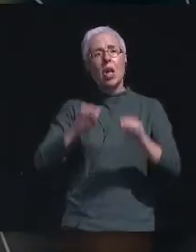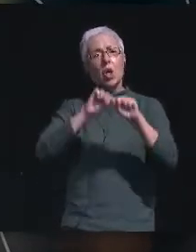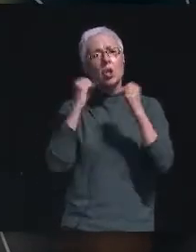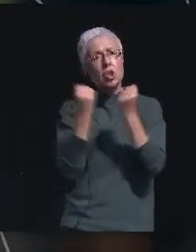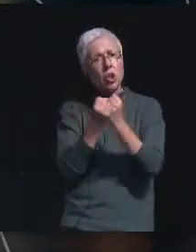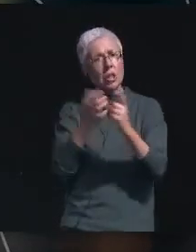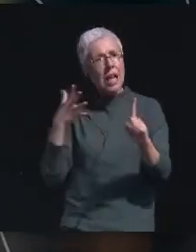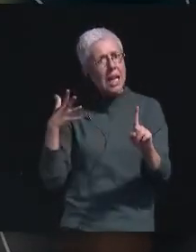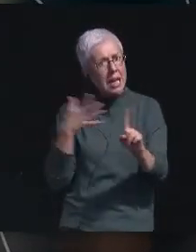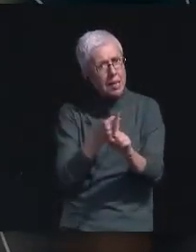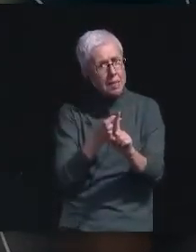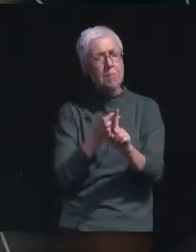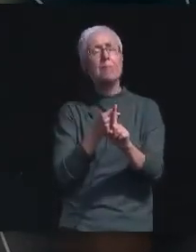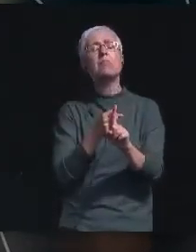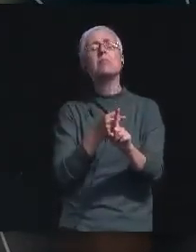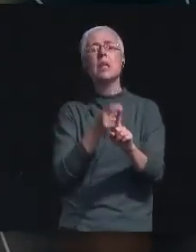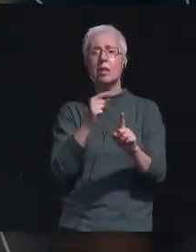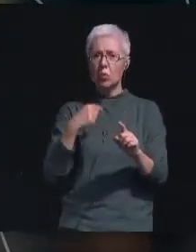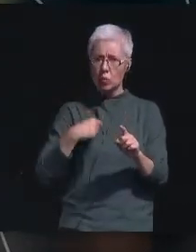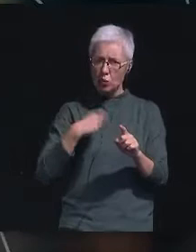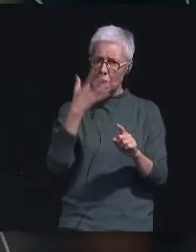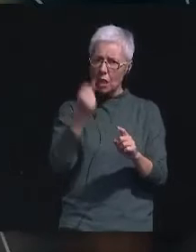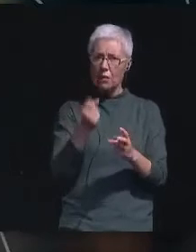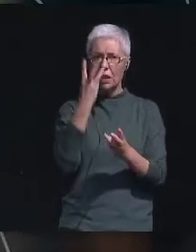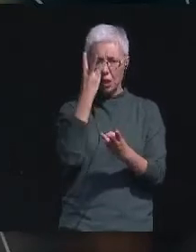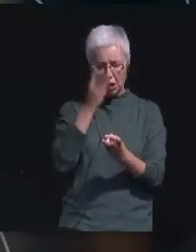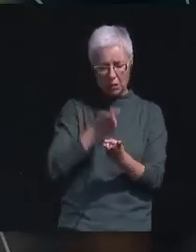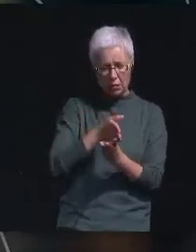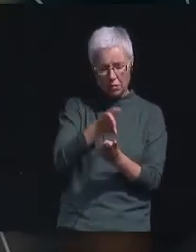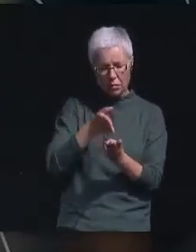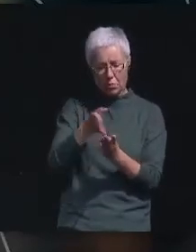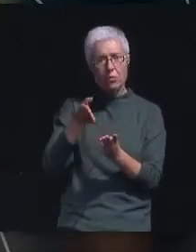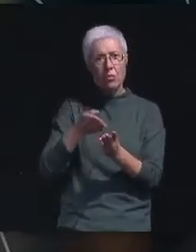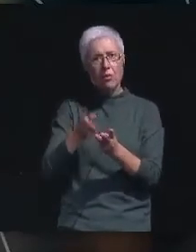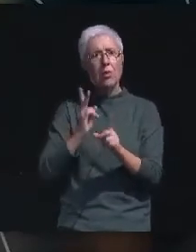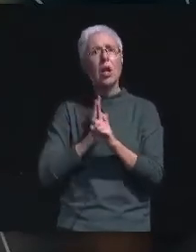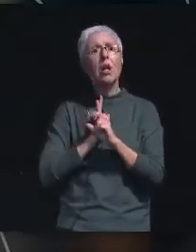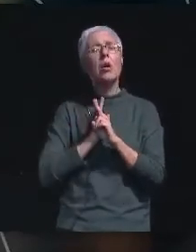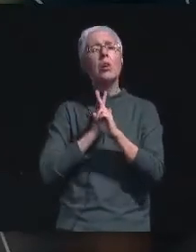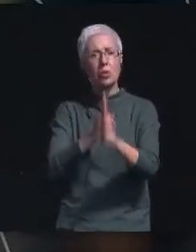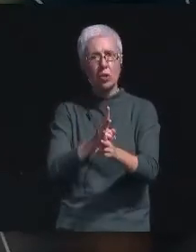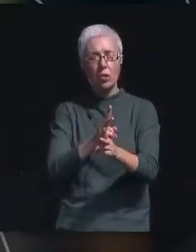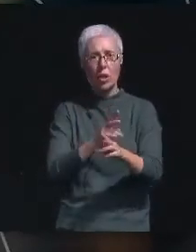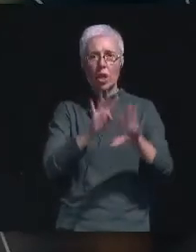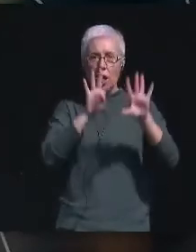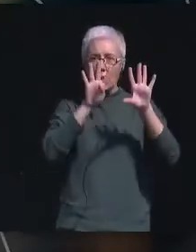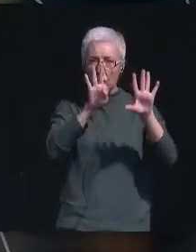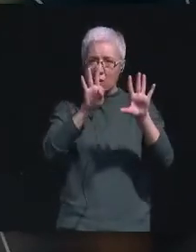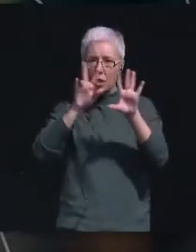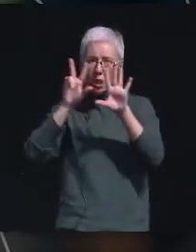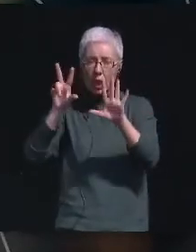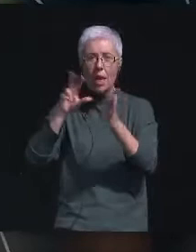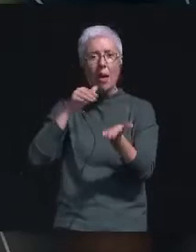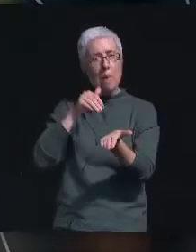cierto que tenemos 3 líneas activas de créditos, un tope de 98 millones que aprobó el Consejo